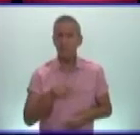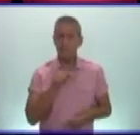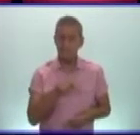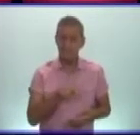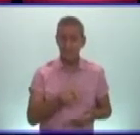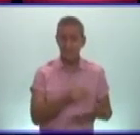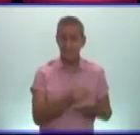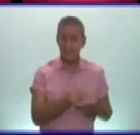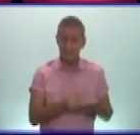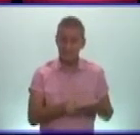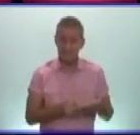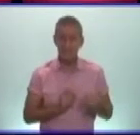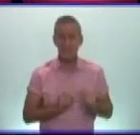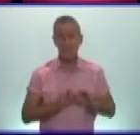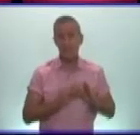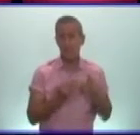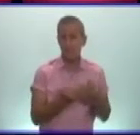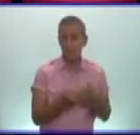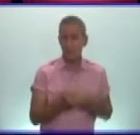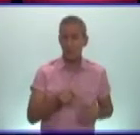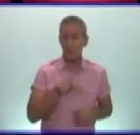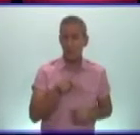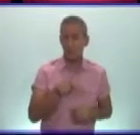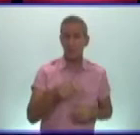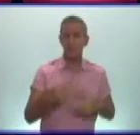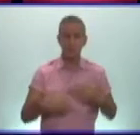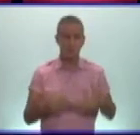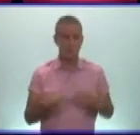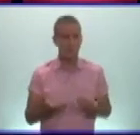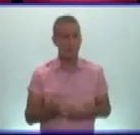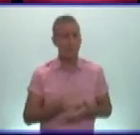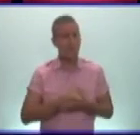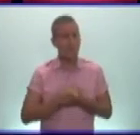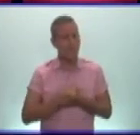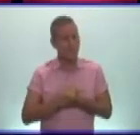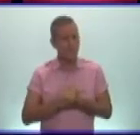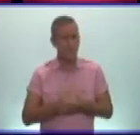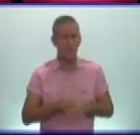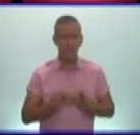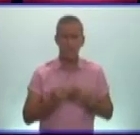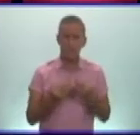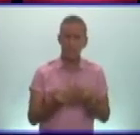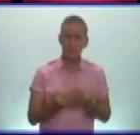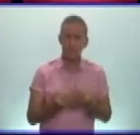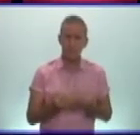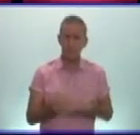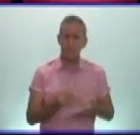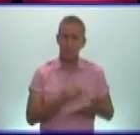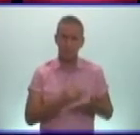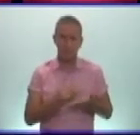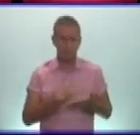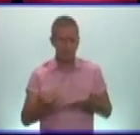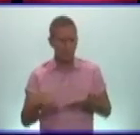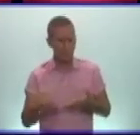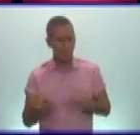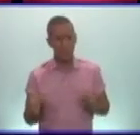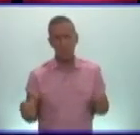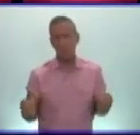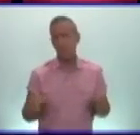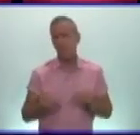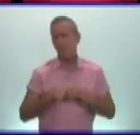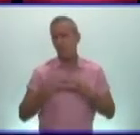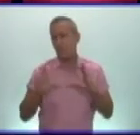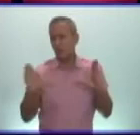estamos orientando, una carta familiar para que ustedes la escriban, una familia o un amigo. El lenguaje debe ser claro, no formal, no vaya a ser que nos